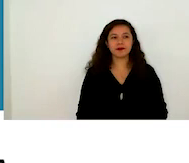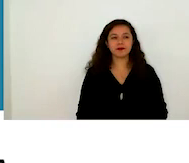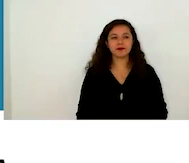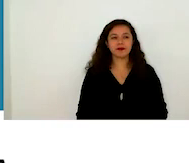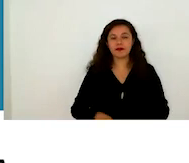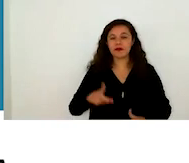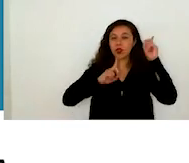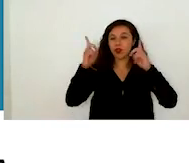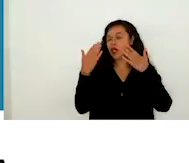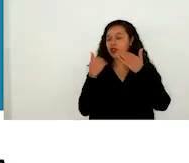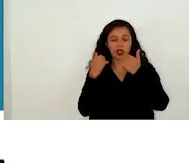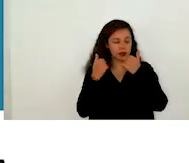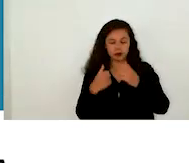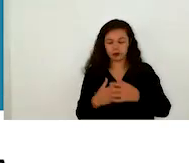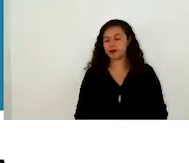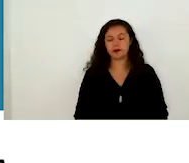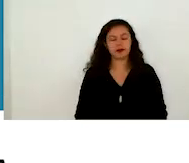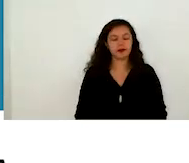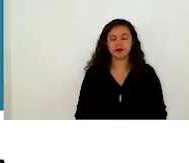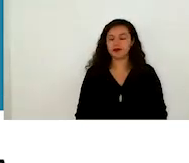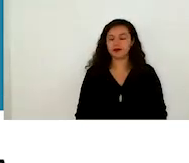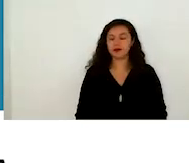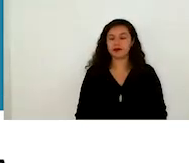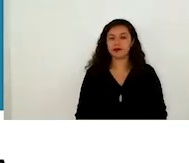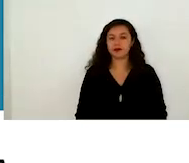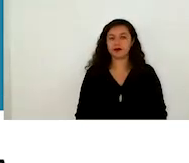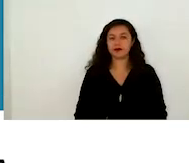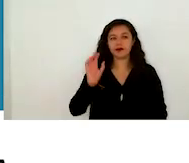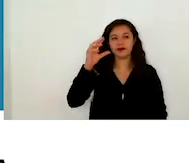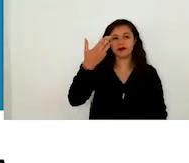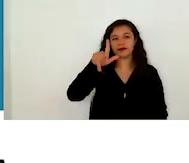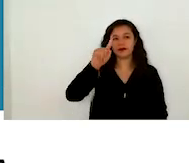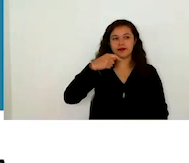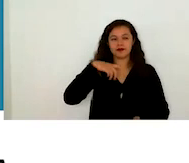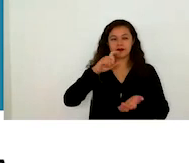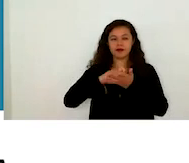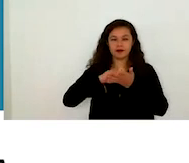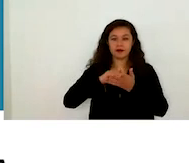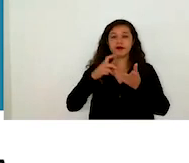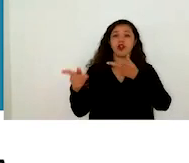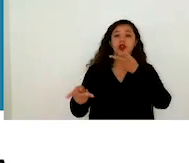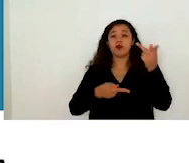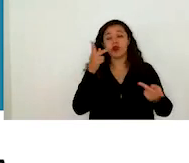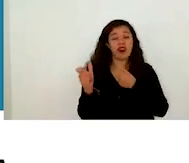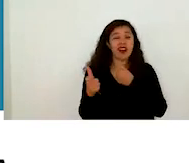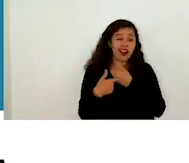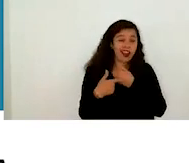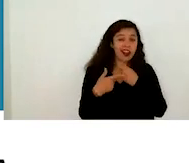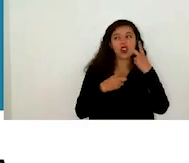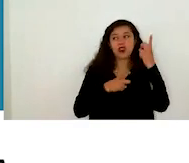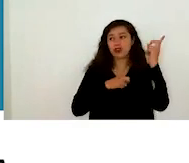no hay dudas maestro estoy escribiendo en el chat si hay alguna pregunta alguna